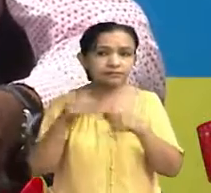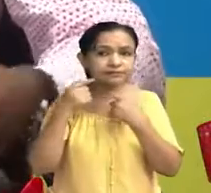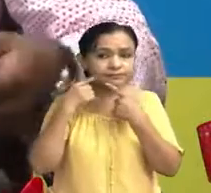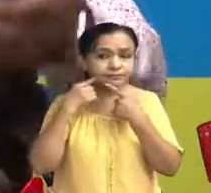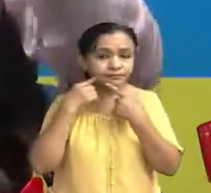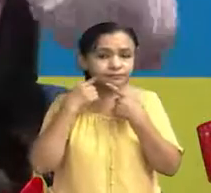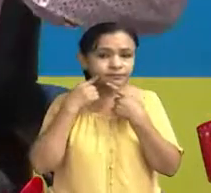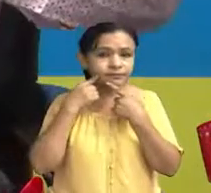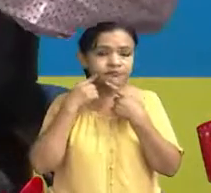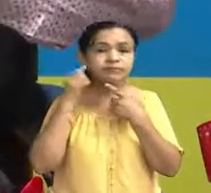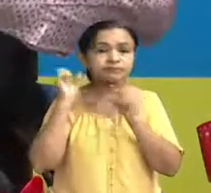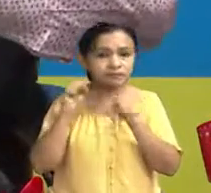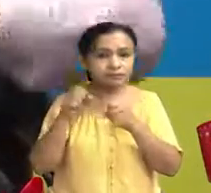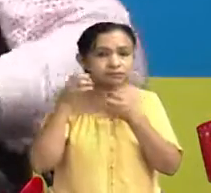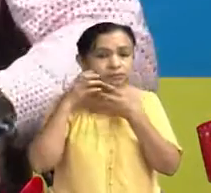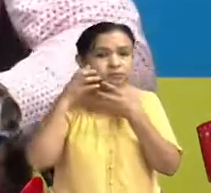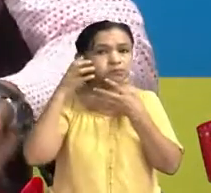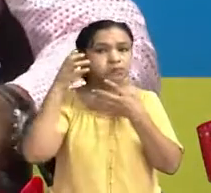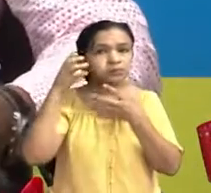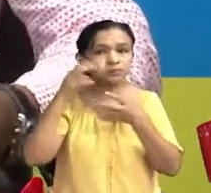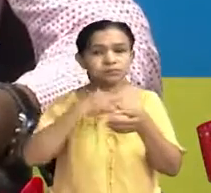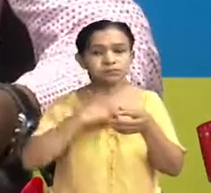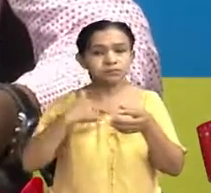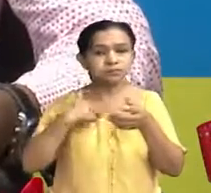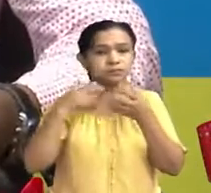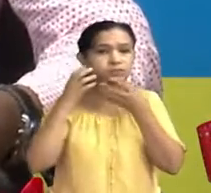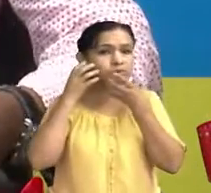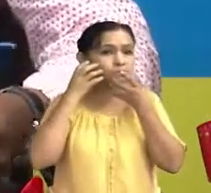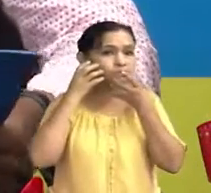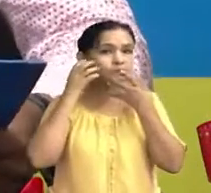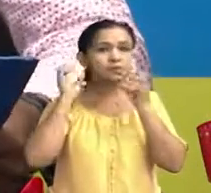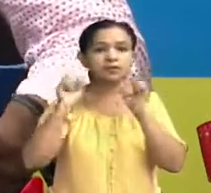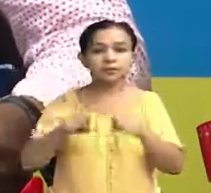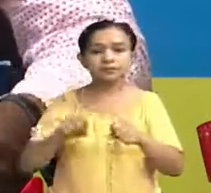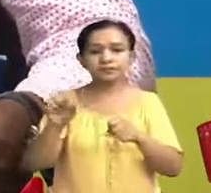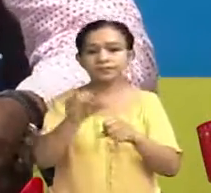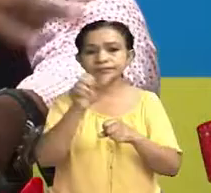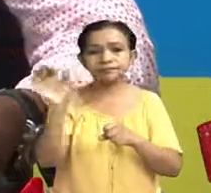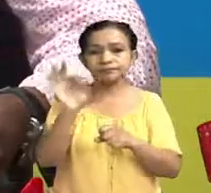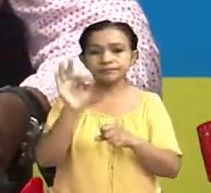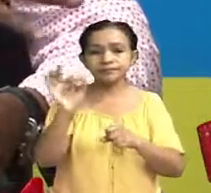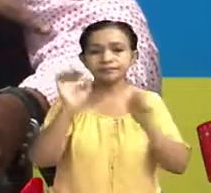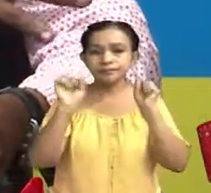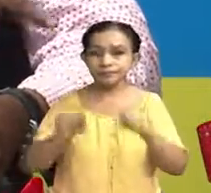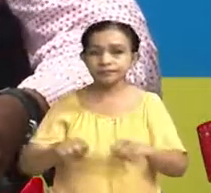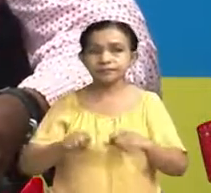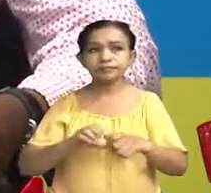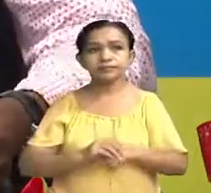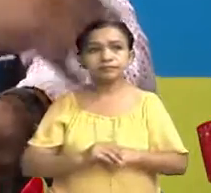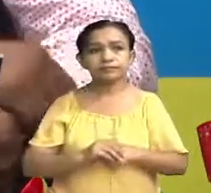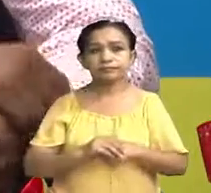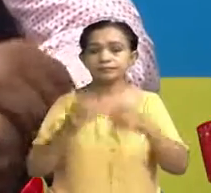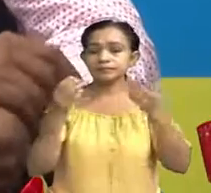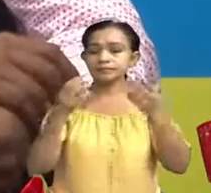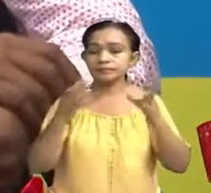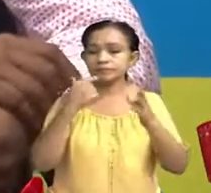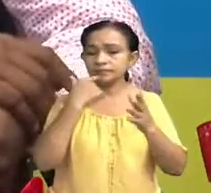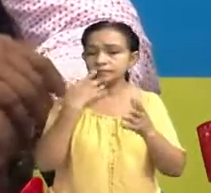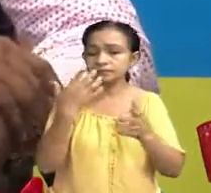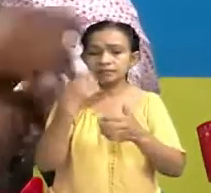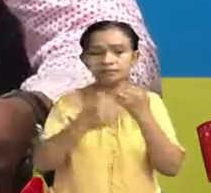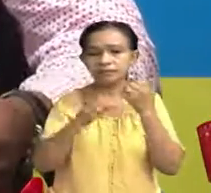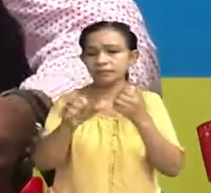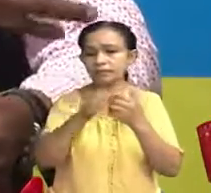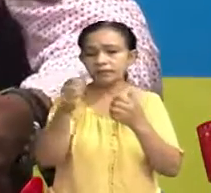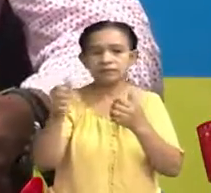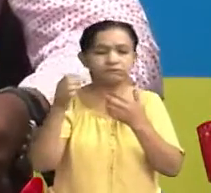inflamar el nervio facial y causar una parálisis facial. ¿De qué otra manera también podemos, son las causas de la parálisis,